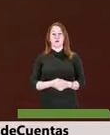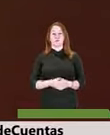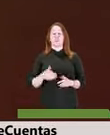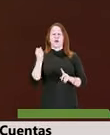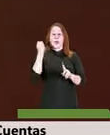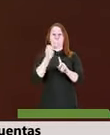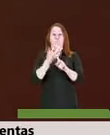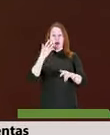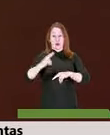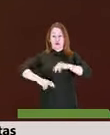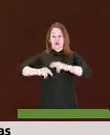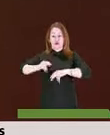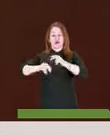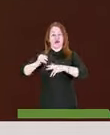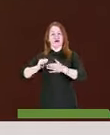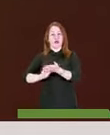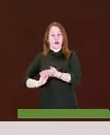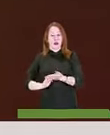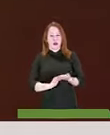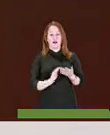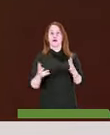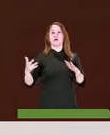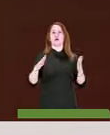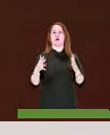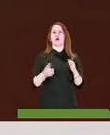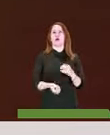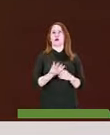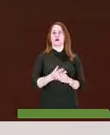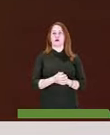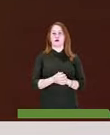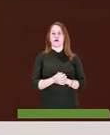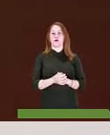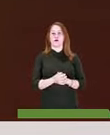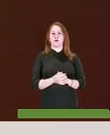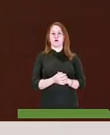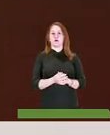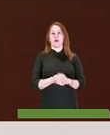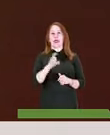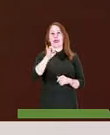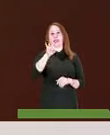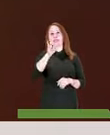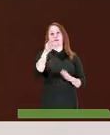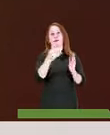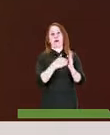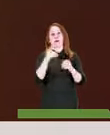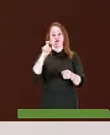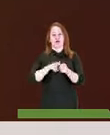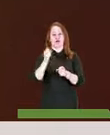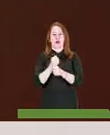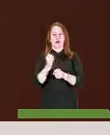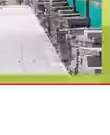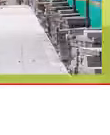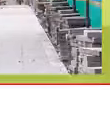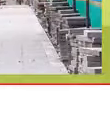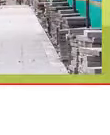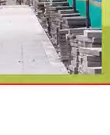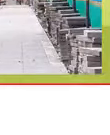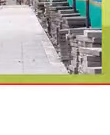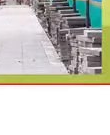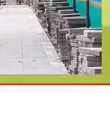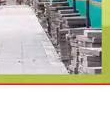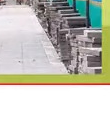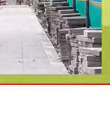estas obras de valorización, de estas obras, nos generan alrededor de, podemos llegar a tener alrededor de 15 mil empleos generados por las obras durante los próximos dos